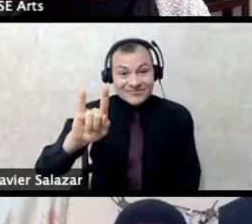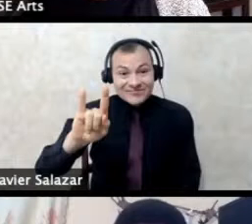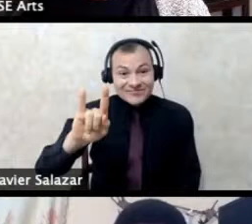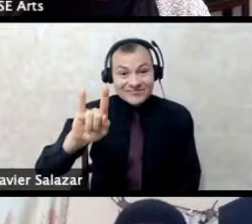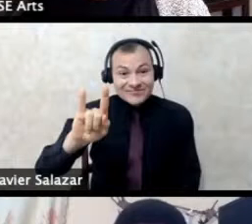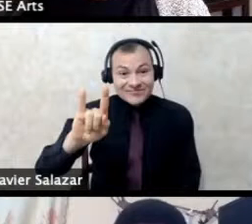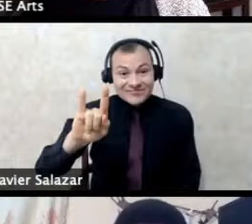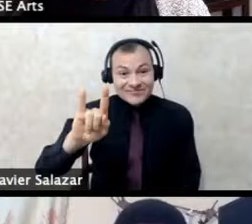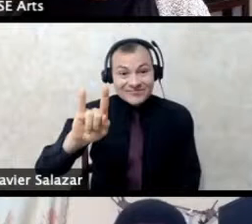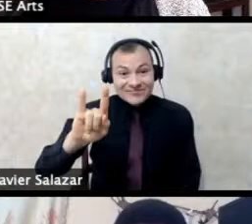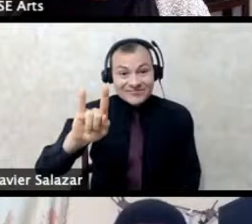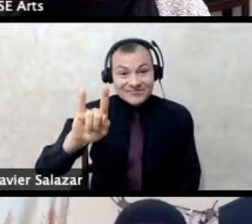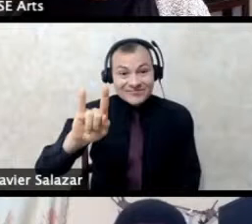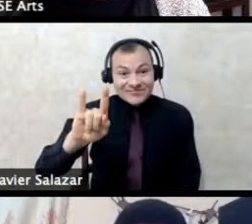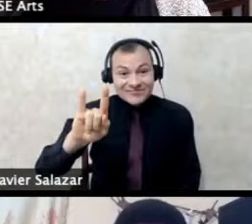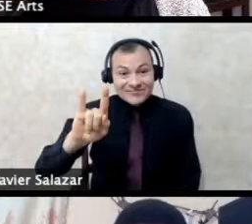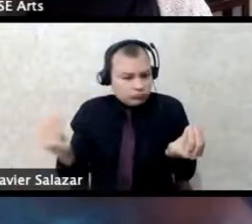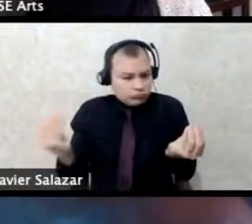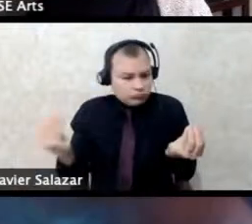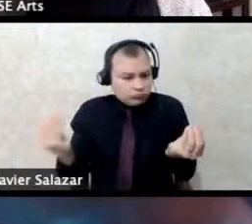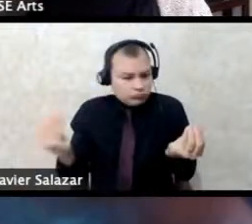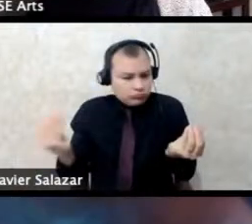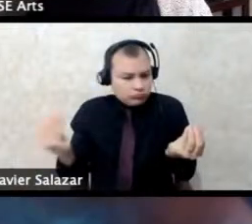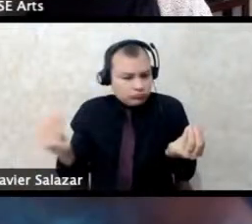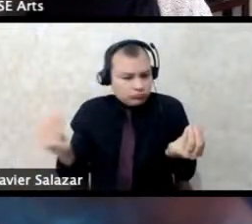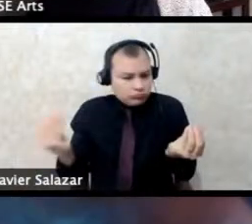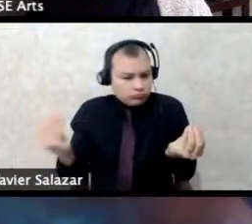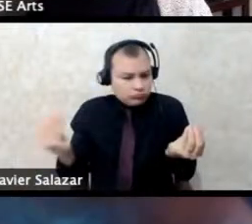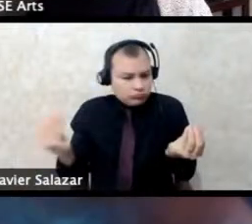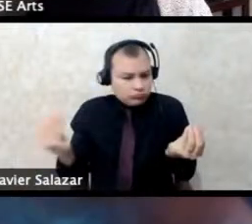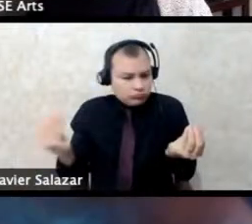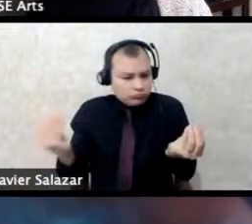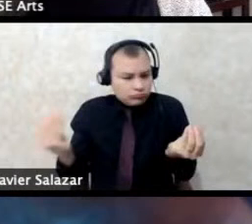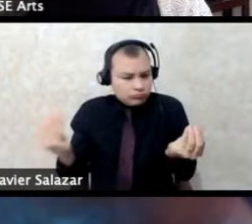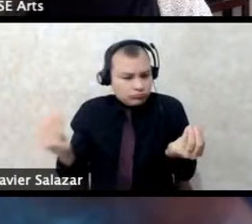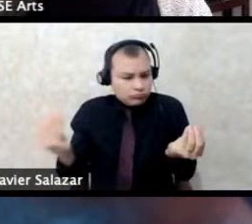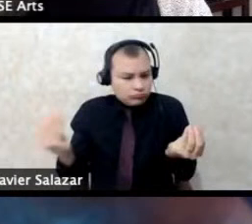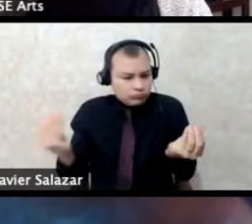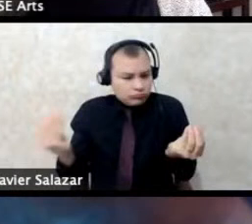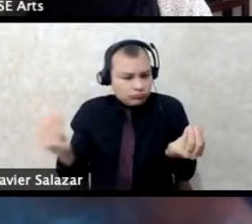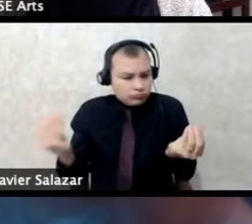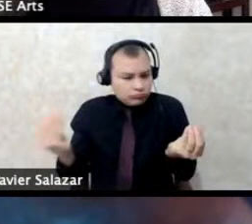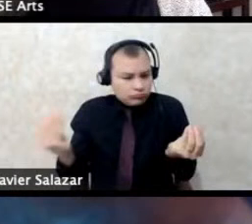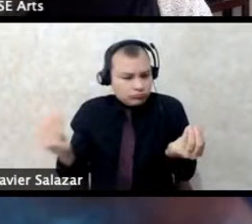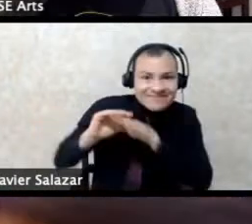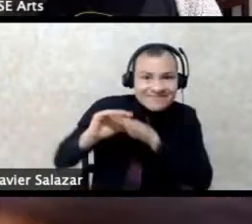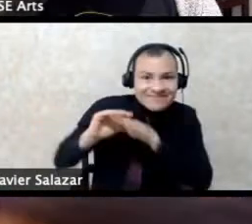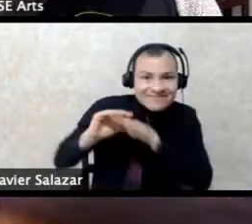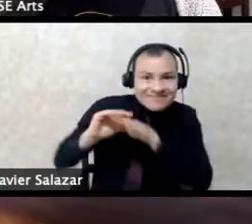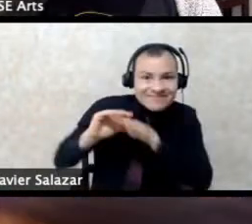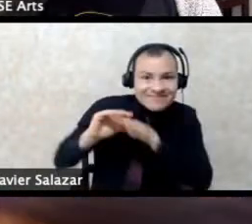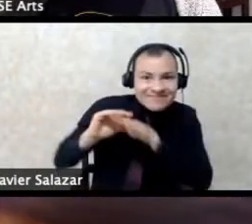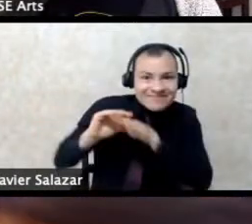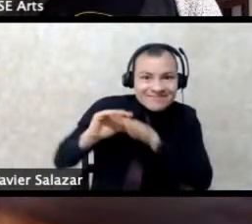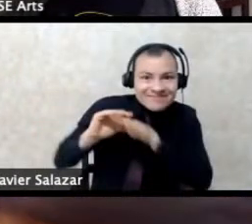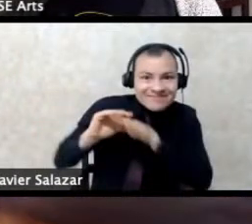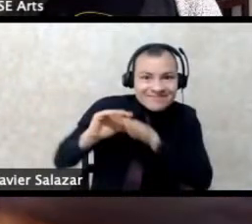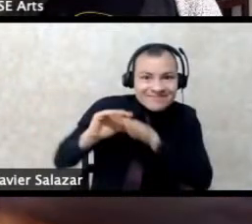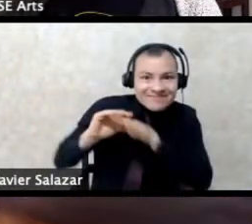una mesa bastante concurrida, una mesa bastante especial con amigos de diferentes